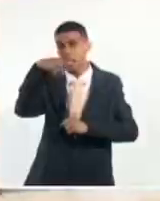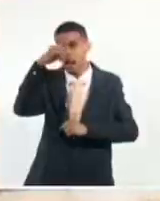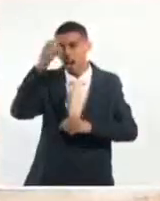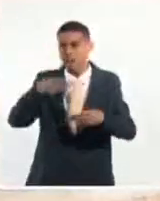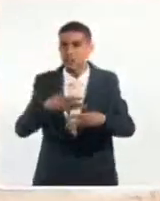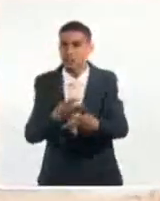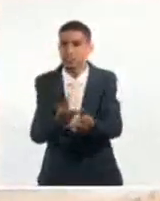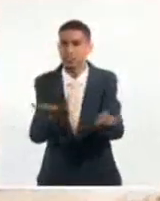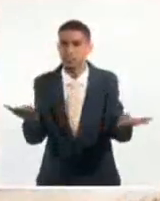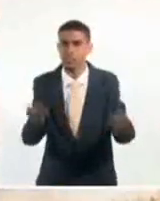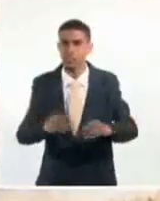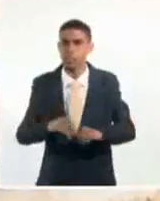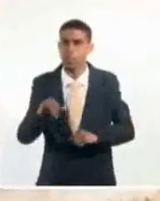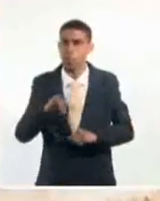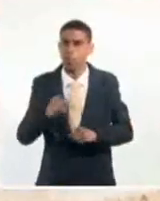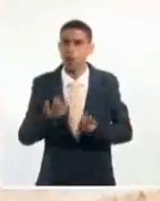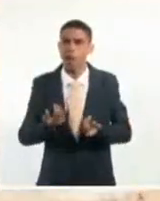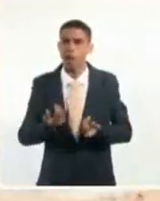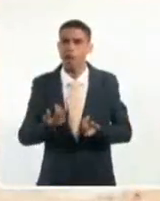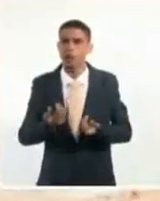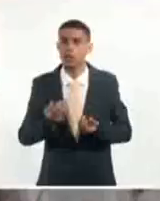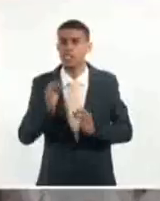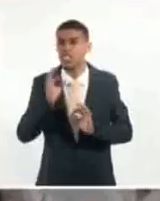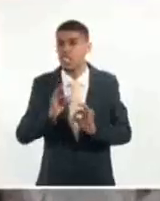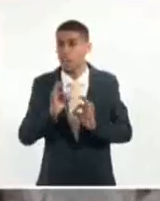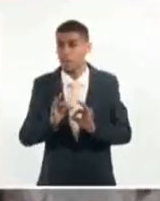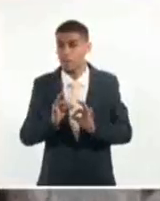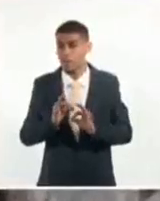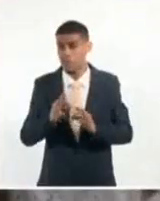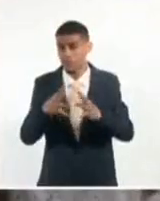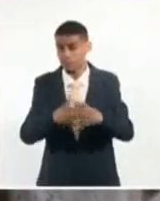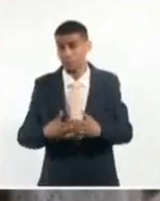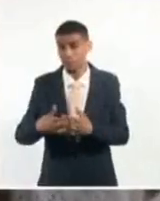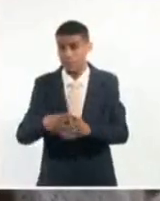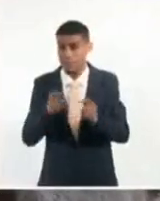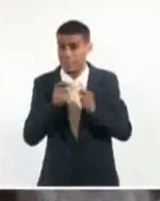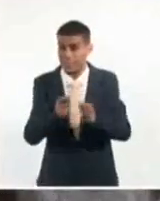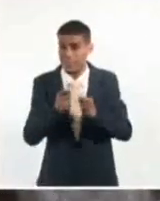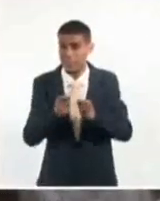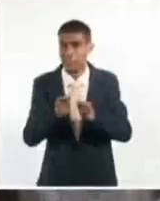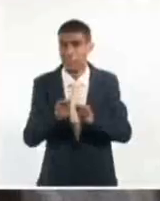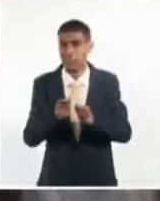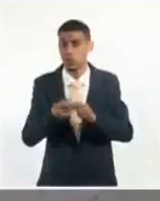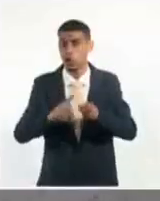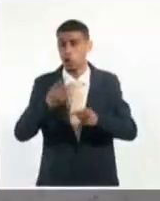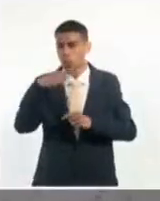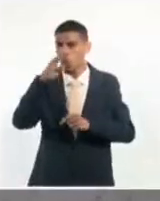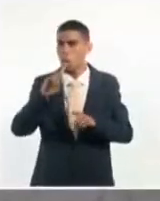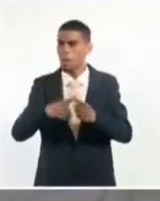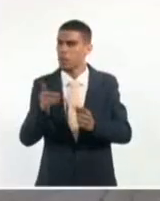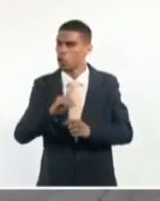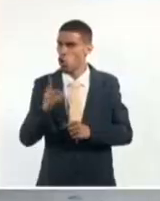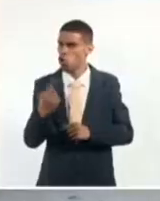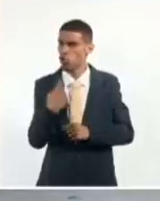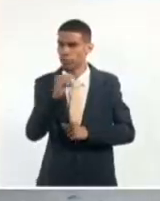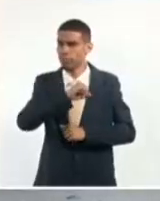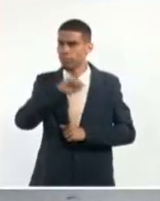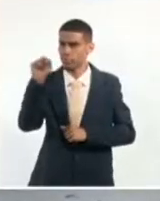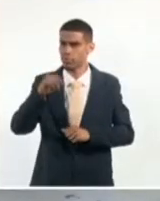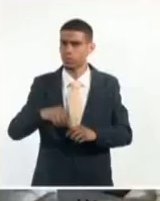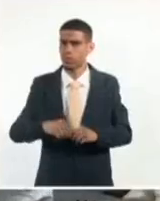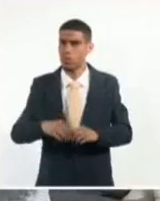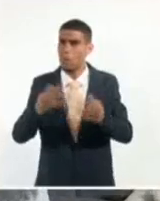acciones enemigas para impedir su adquisición en el exterior, en aquellas complejas jornadas que mantuvieron en vilo a toda la nación.